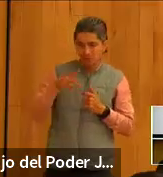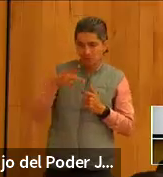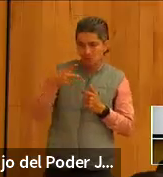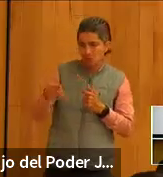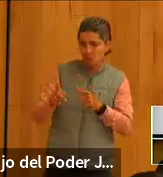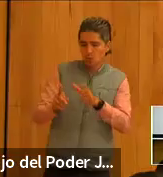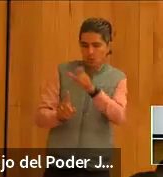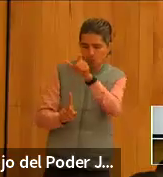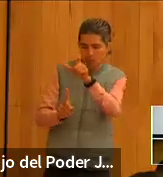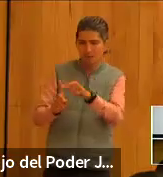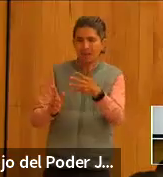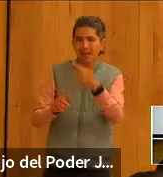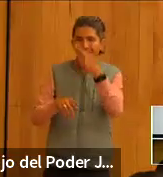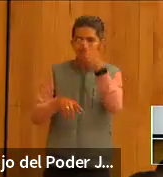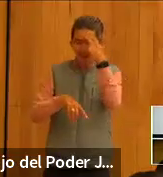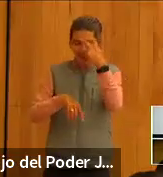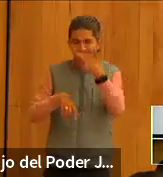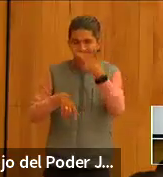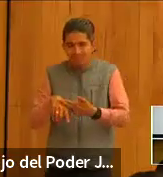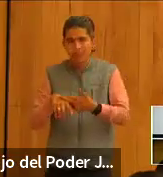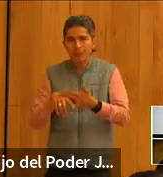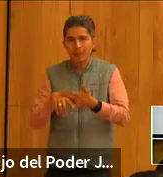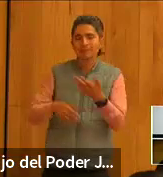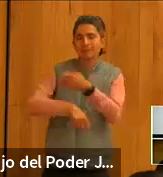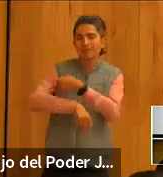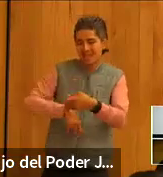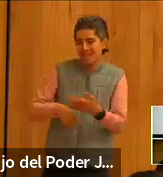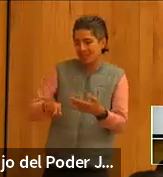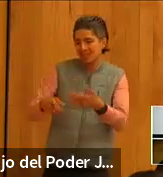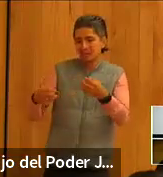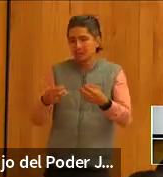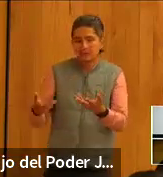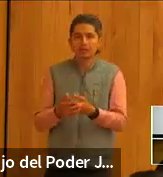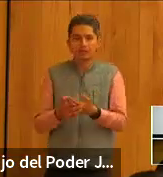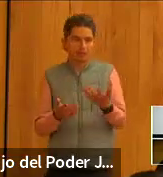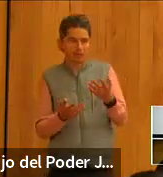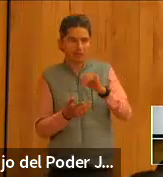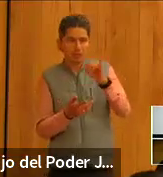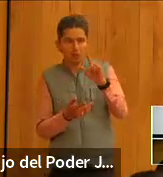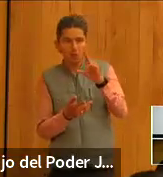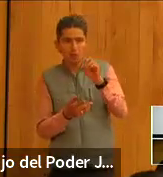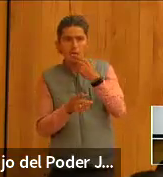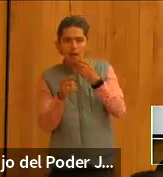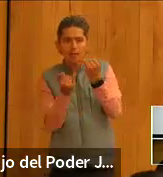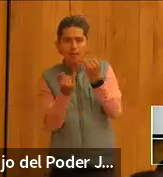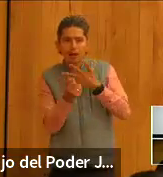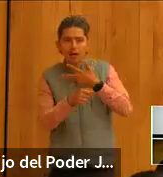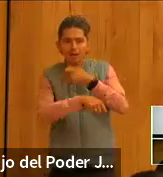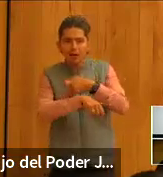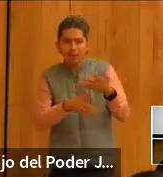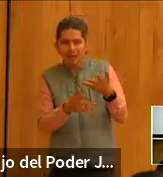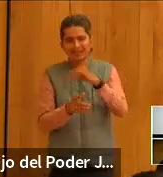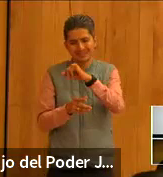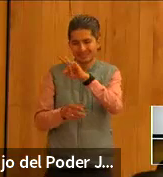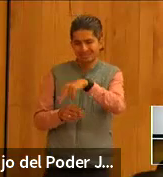Las responsabilidades, la familia. Pero Julio también tiene familia. Sí, ya lo